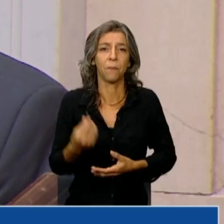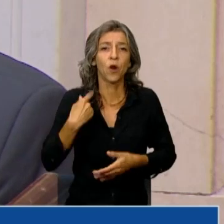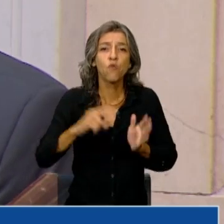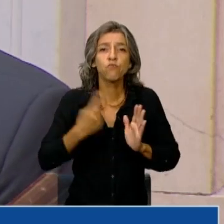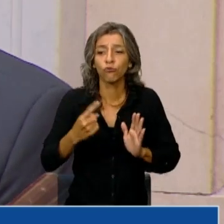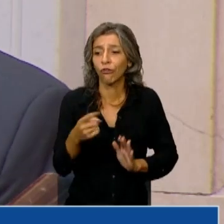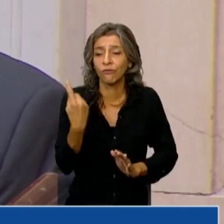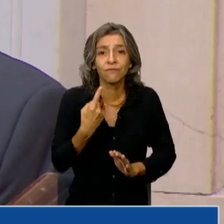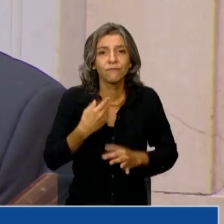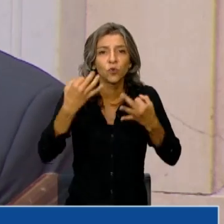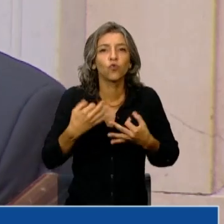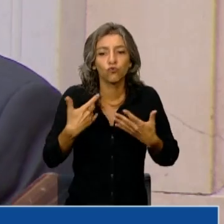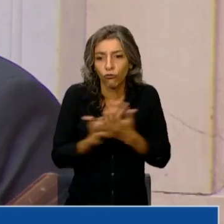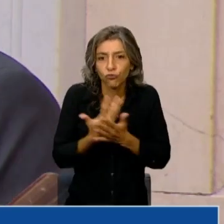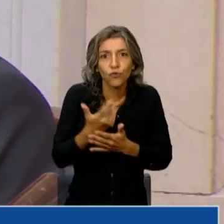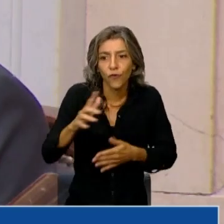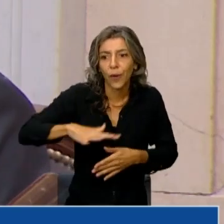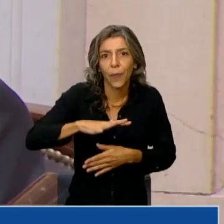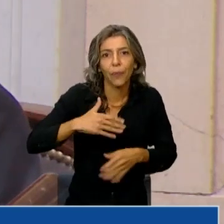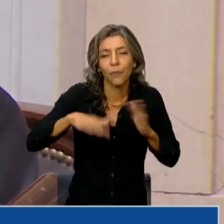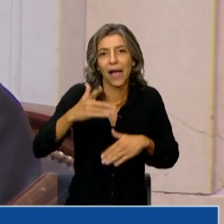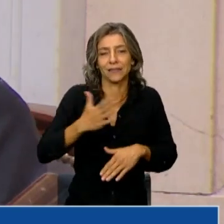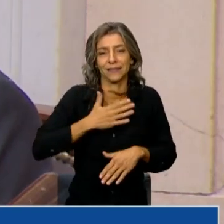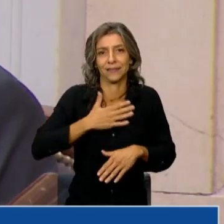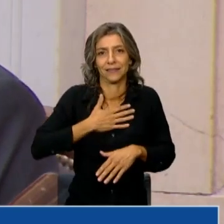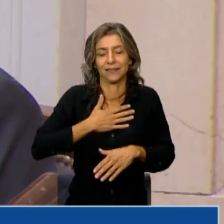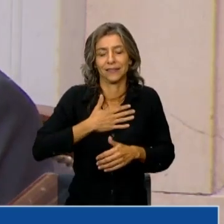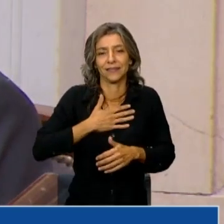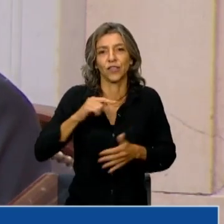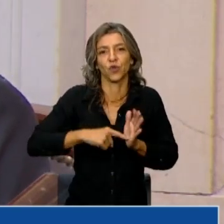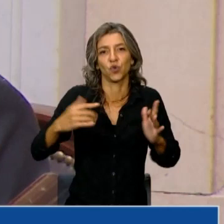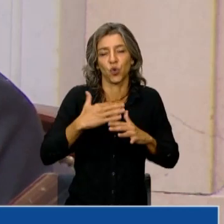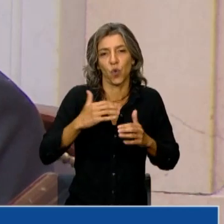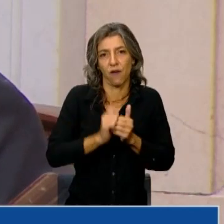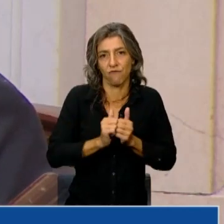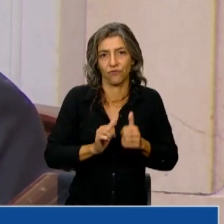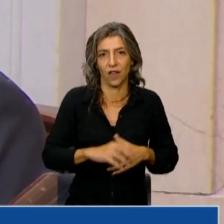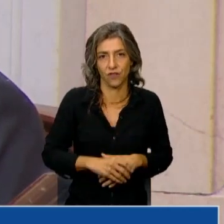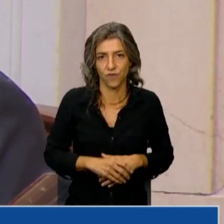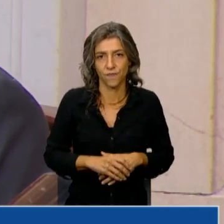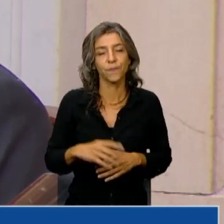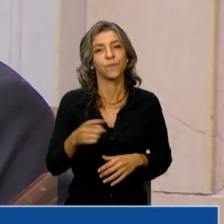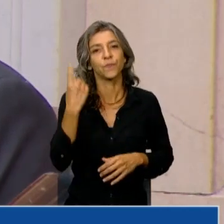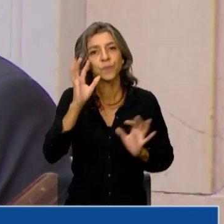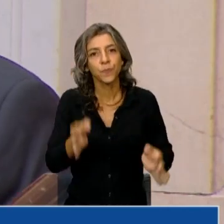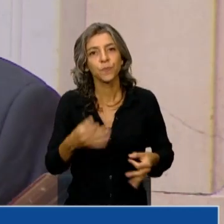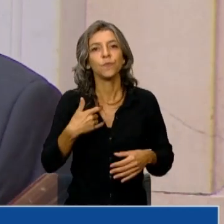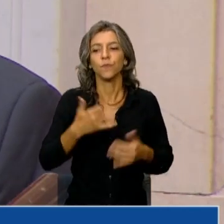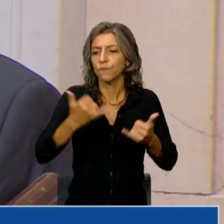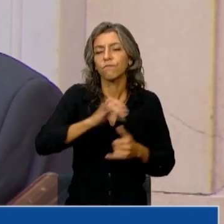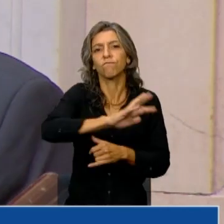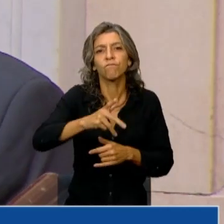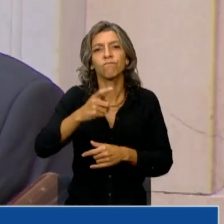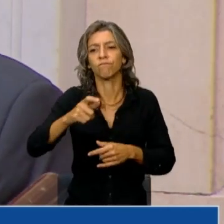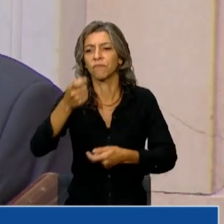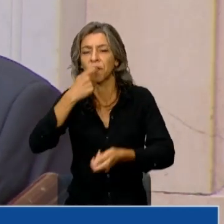rosarinos también es una incumbencia local. Los factores de análisis criminal que determinan cómo está